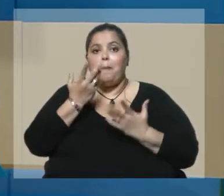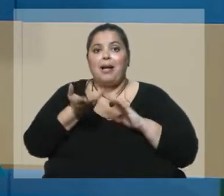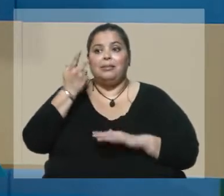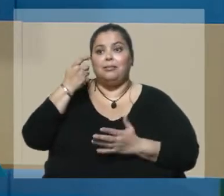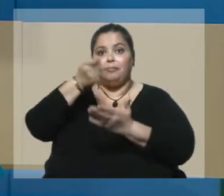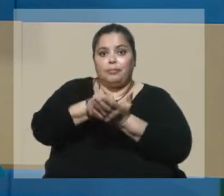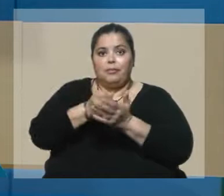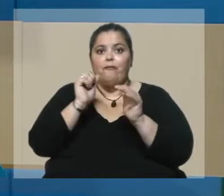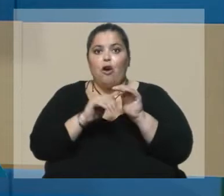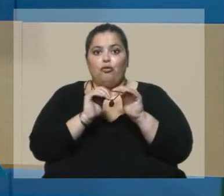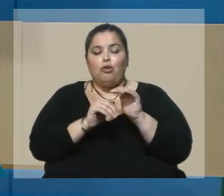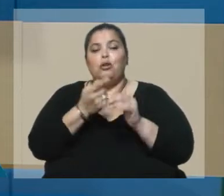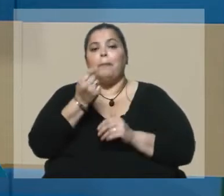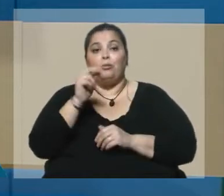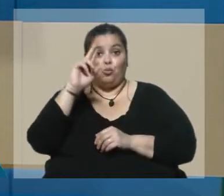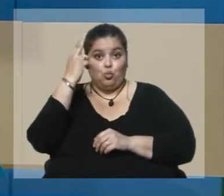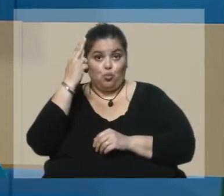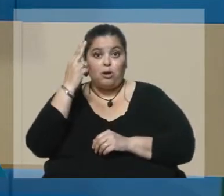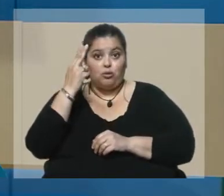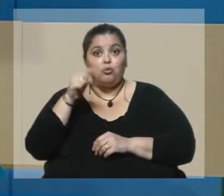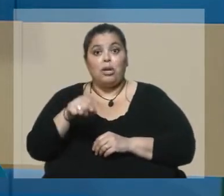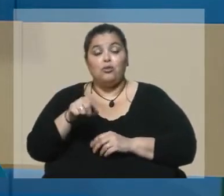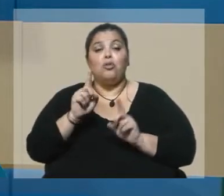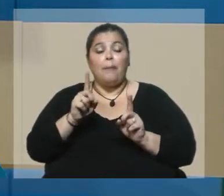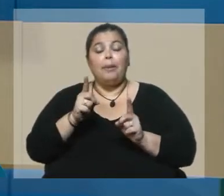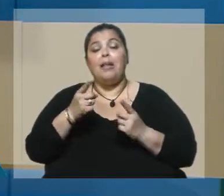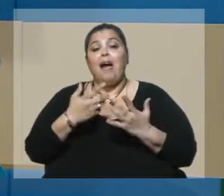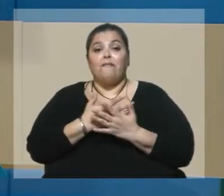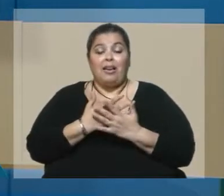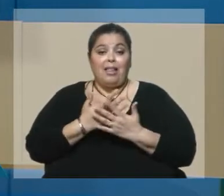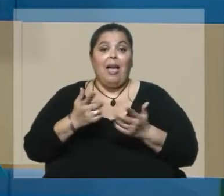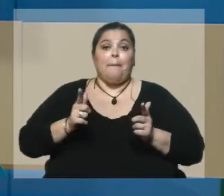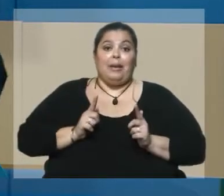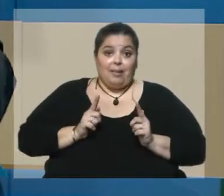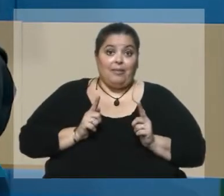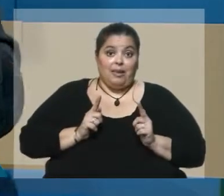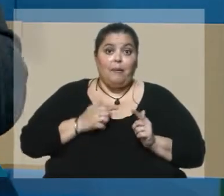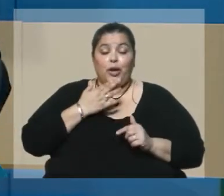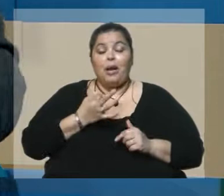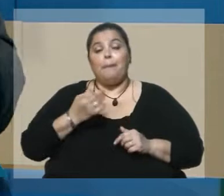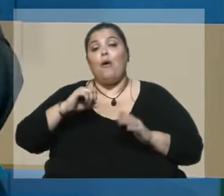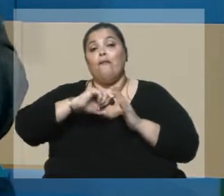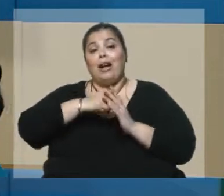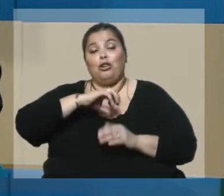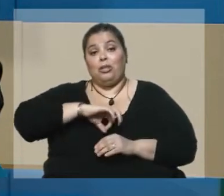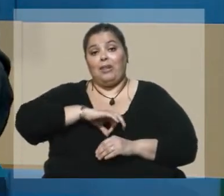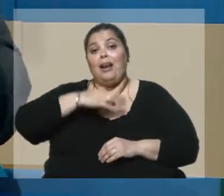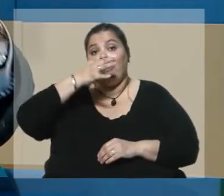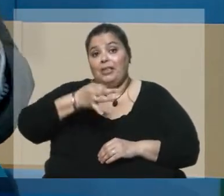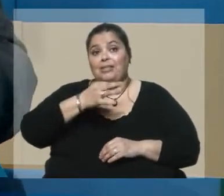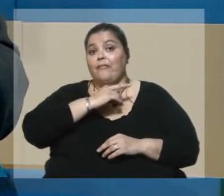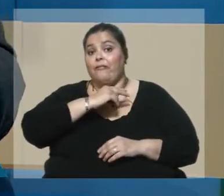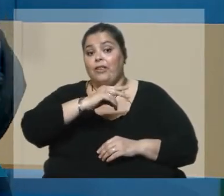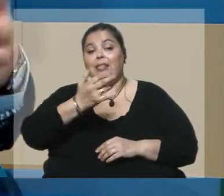fondos en pesos uruguayos este esos incluso afecta a las expectativas digo si el Banco Central dice que va a mantener las tasas de interés en